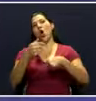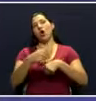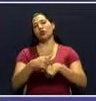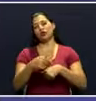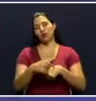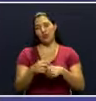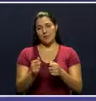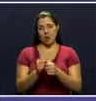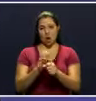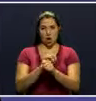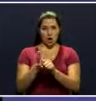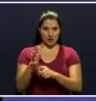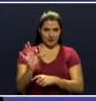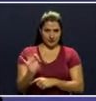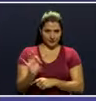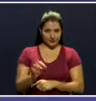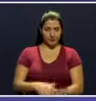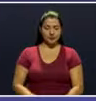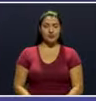esta situación.